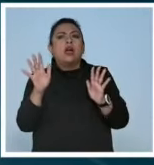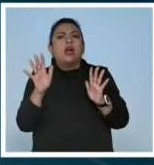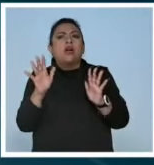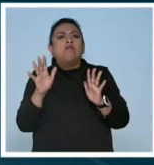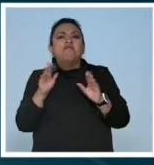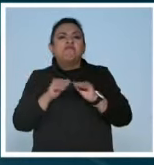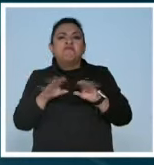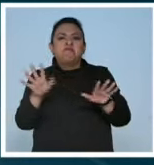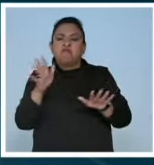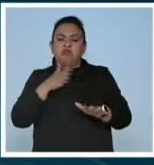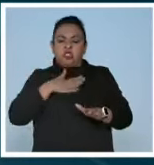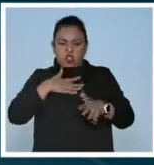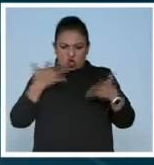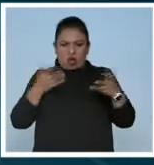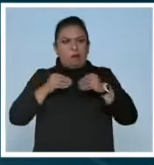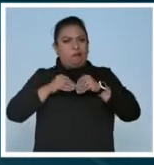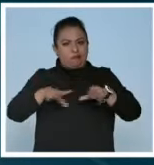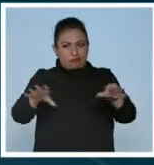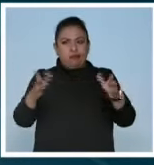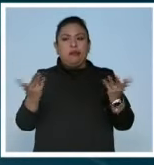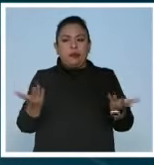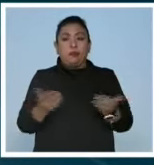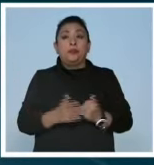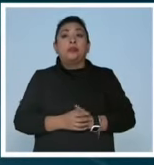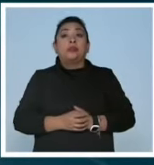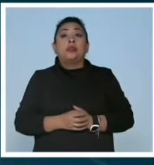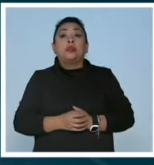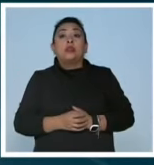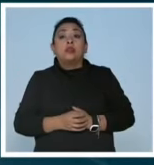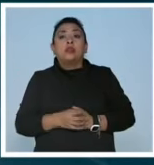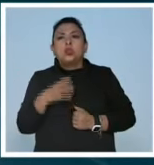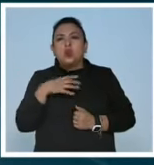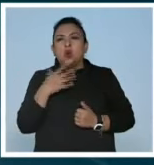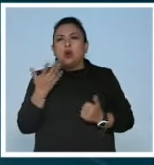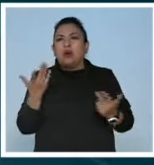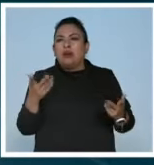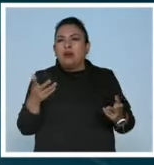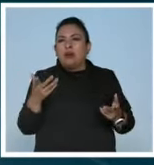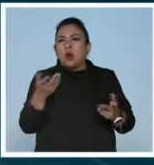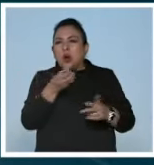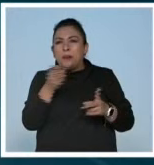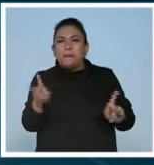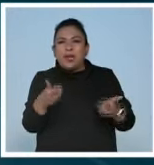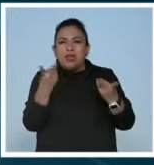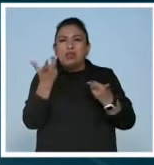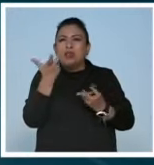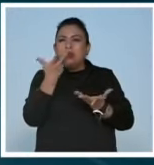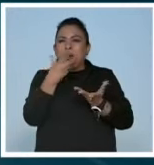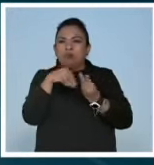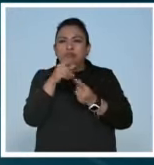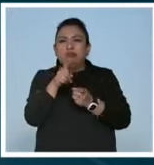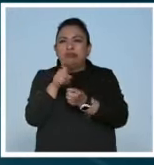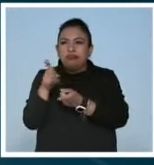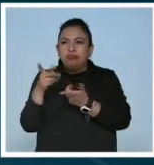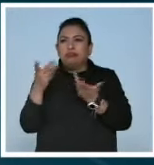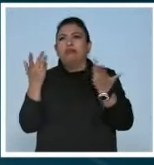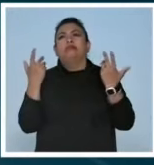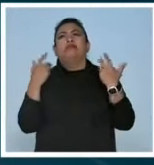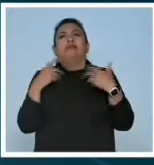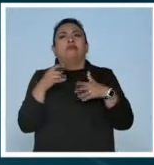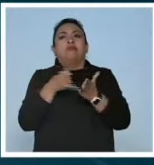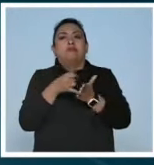publicaron, pues las publiqué yo, ¿no? Hice subastas y conseguí dinero y conseguí pies